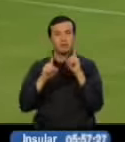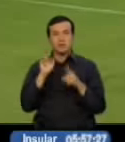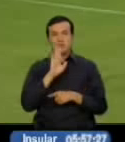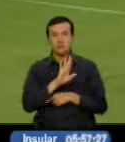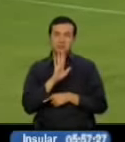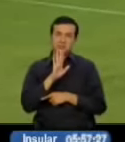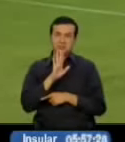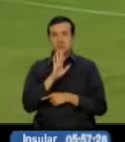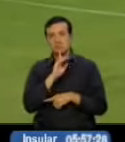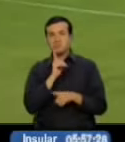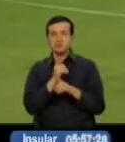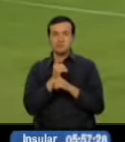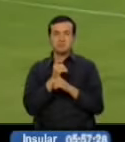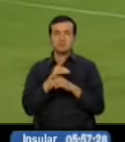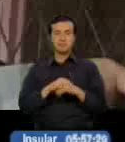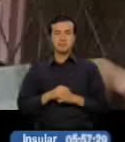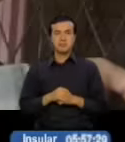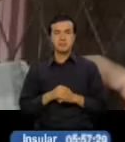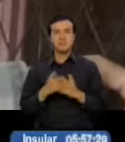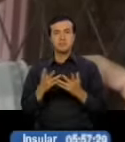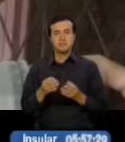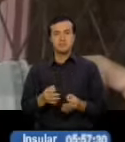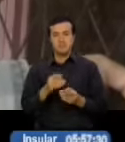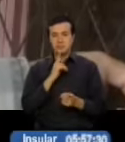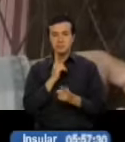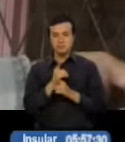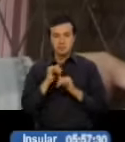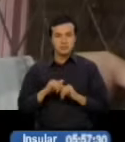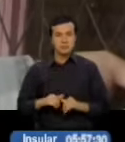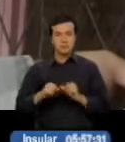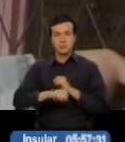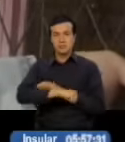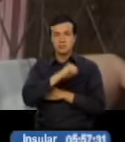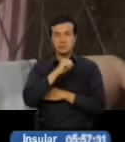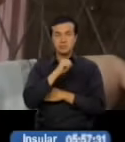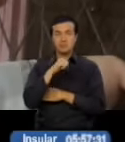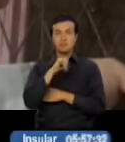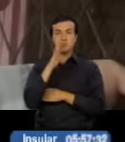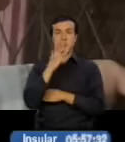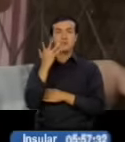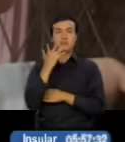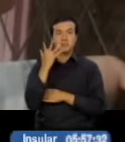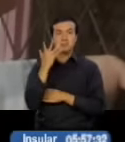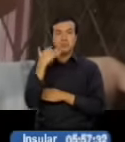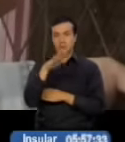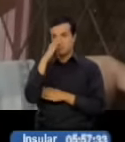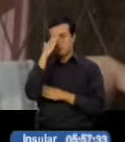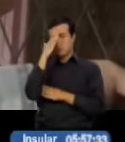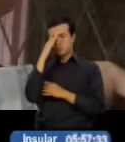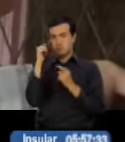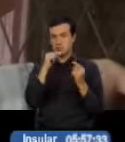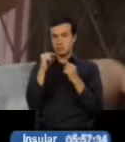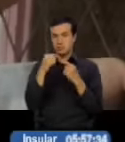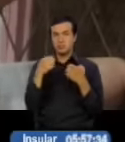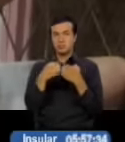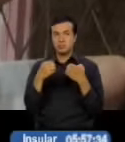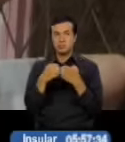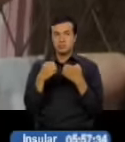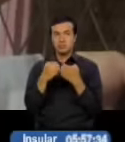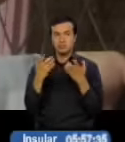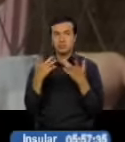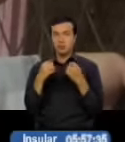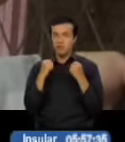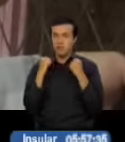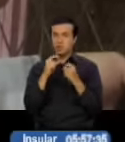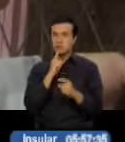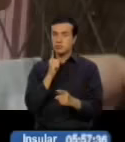da, presta las condiciones como para poder ganar. Sobre todo sabiendo que vamos a enfrentar a un equipo que es local, que es fuerte,